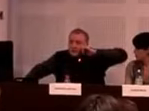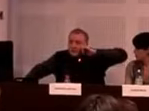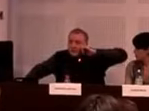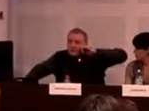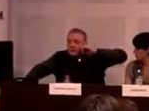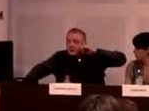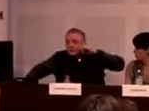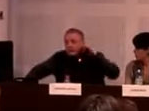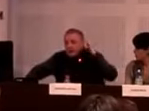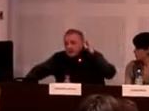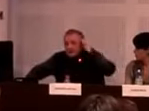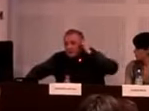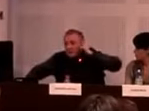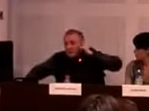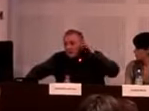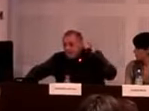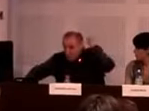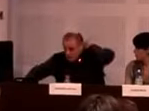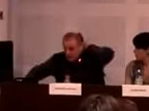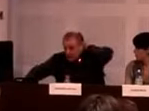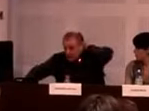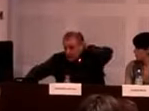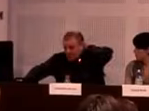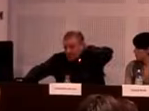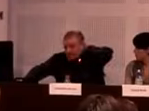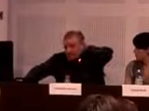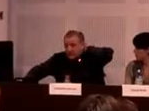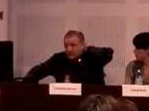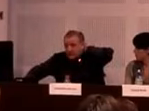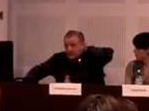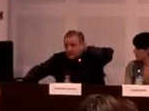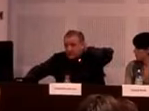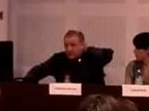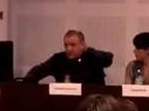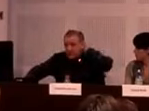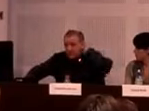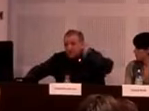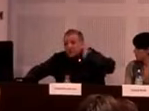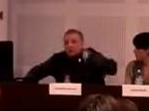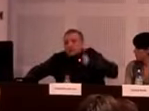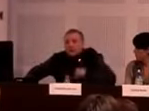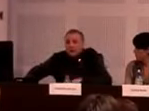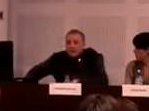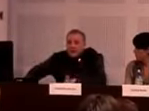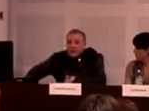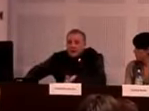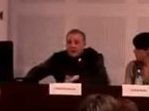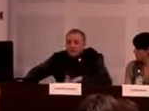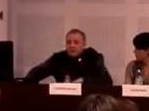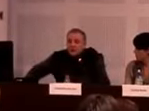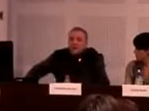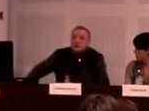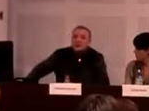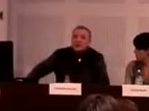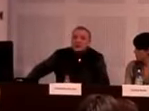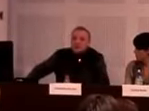cerebro. Llega el cerebro, manda un impulso, pero se corta donde está la lesión. Entonces, todo lo que hay por debajo de la